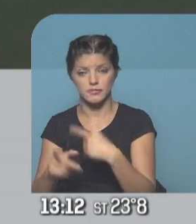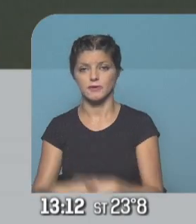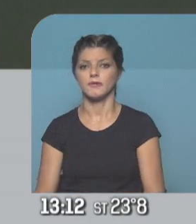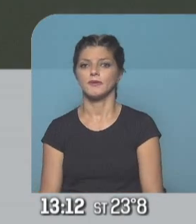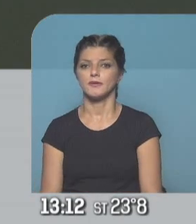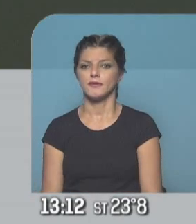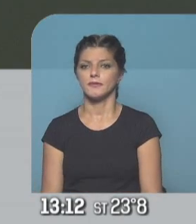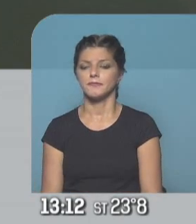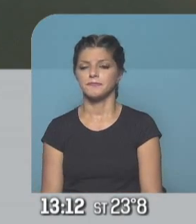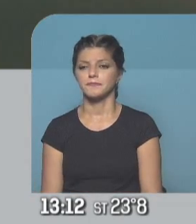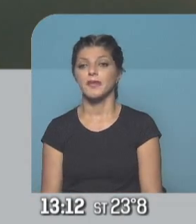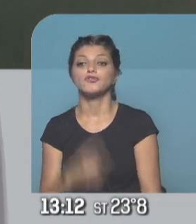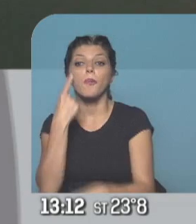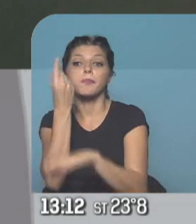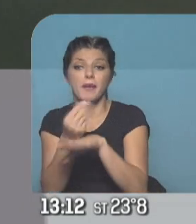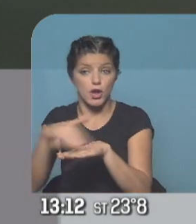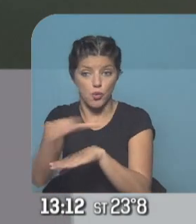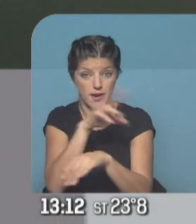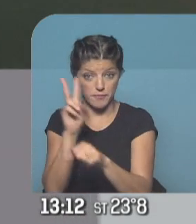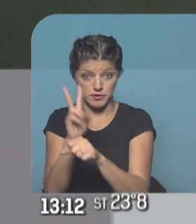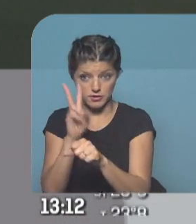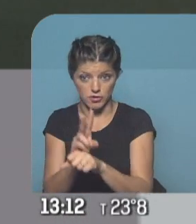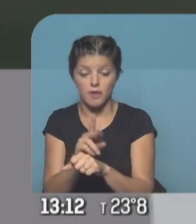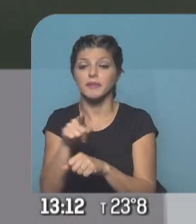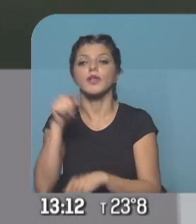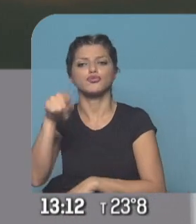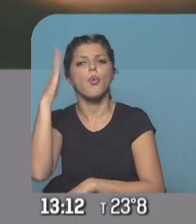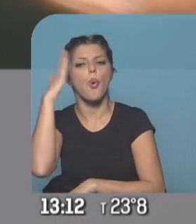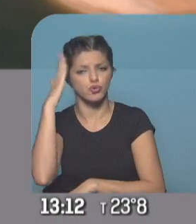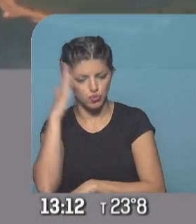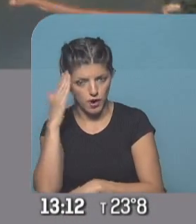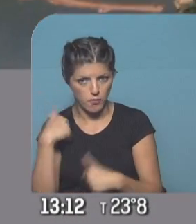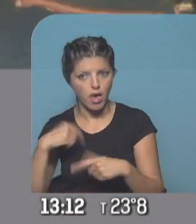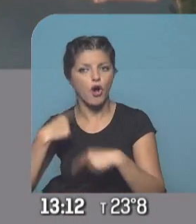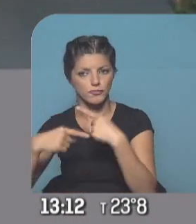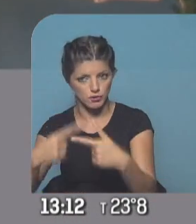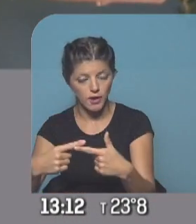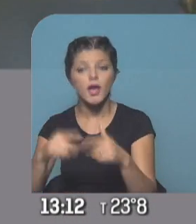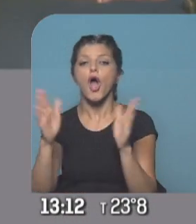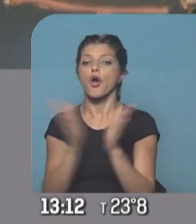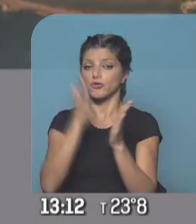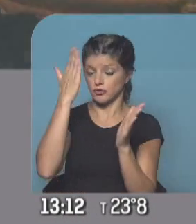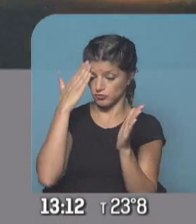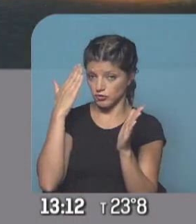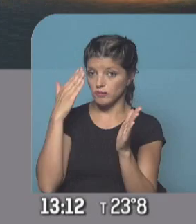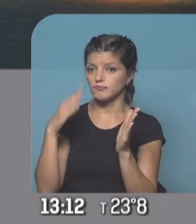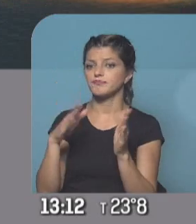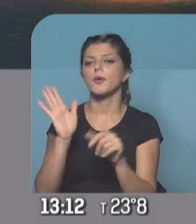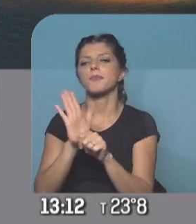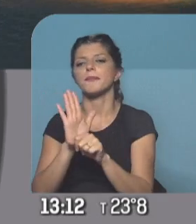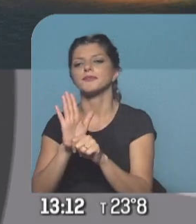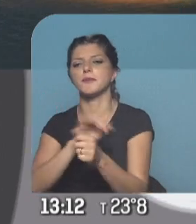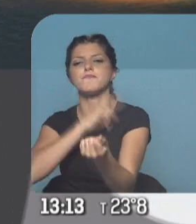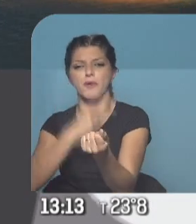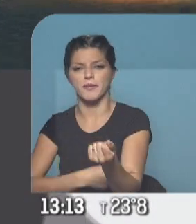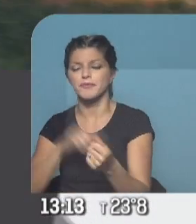protegidas, ¿no? Ellos, mientras mantengan todo lo que tiene que ver con su cultura, en la Constitución brasileña les da como el poder. No son los dueños de